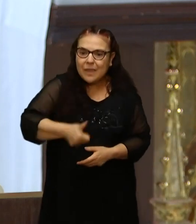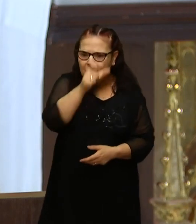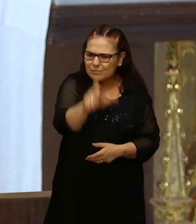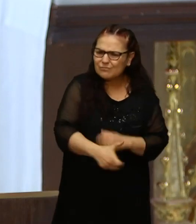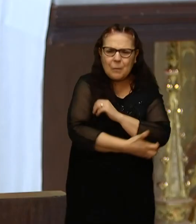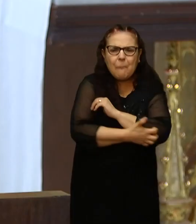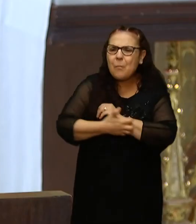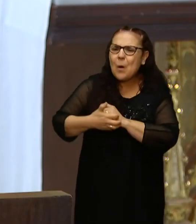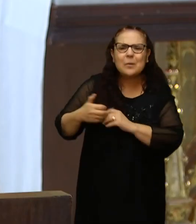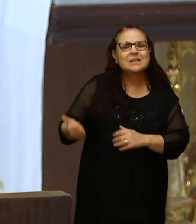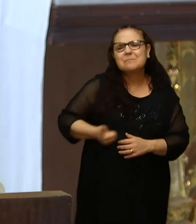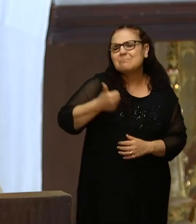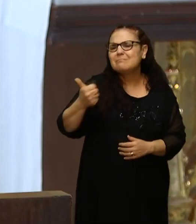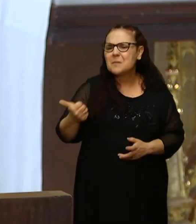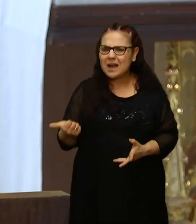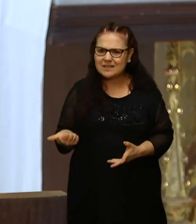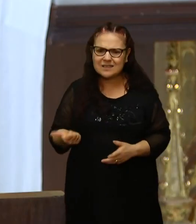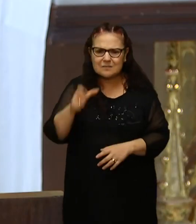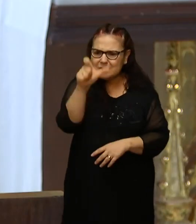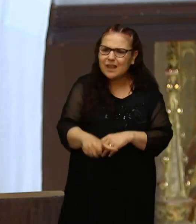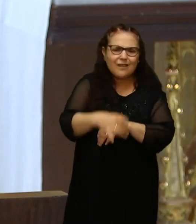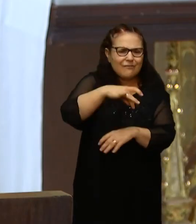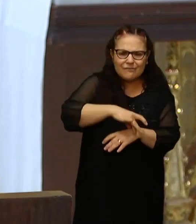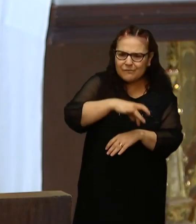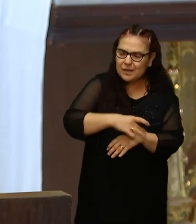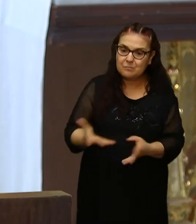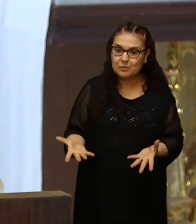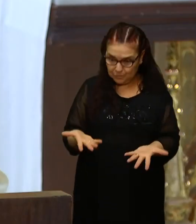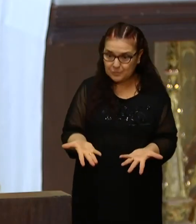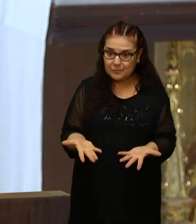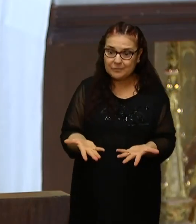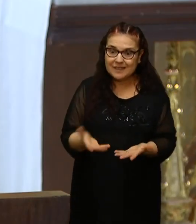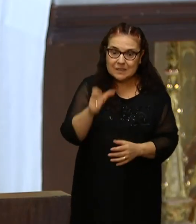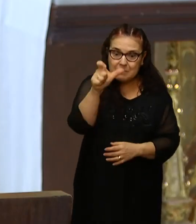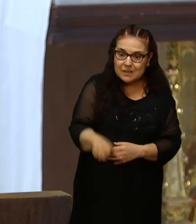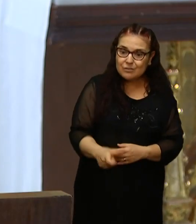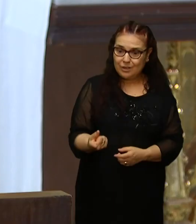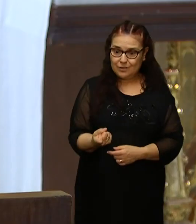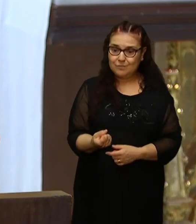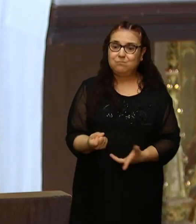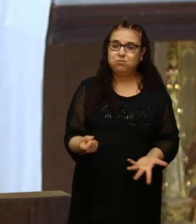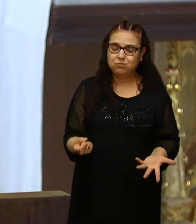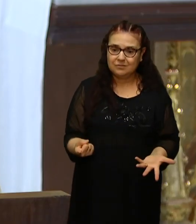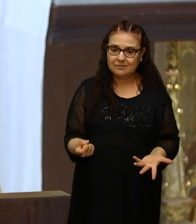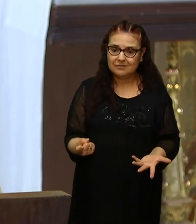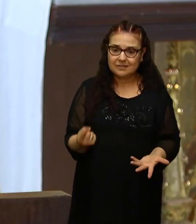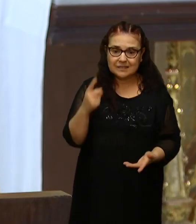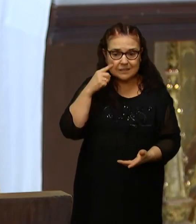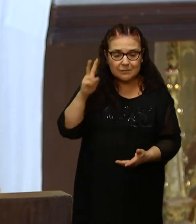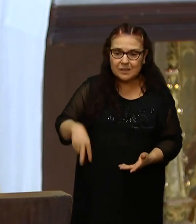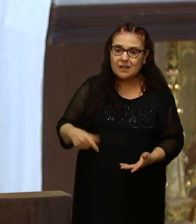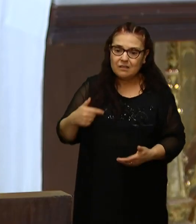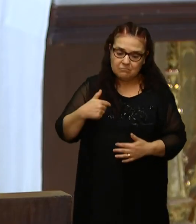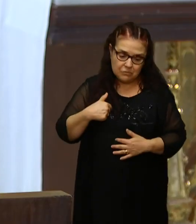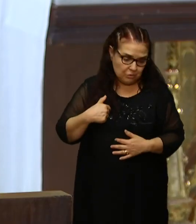los más necesitados, por los enfermos, por aquellos que reconocen que ante el mundo no son nada y